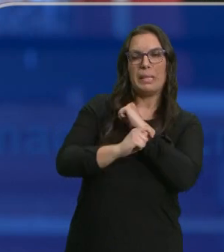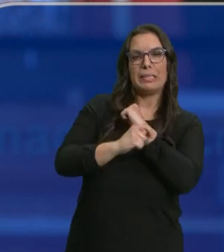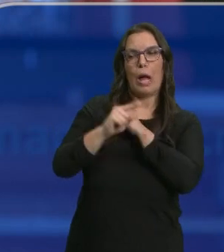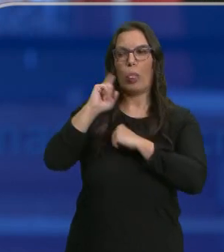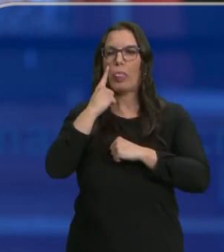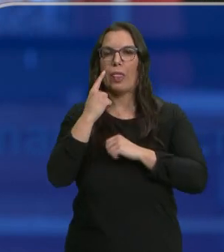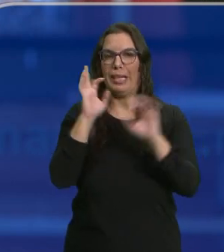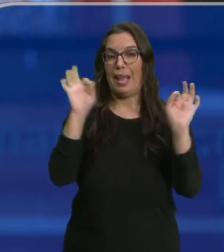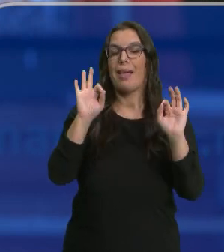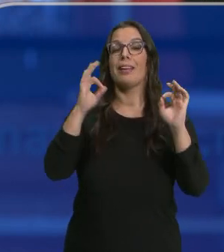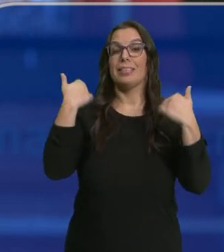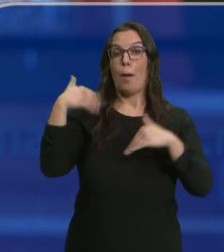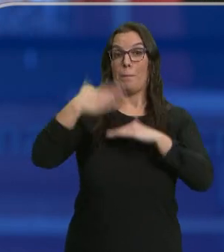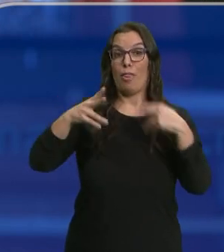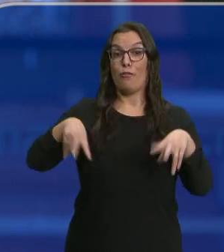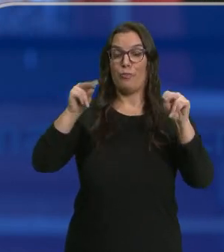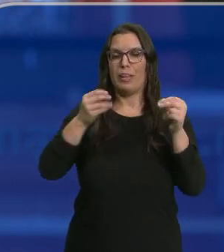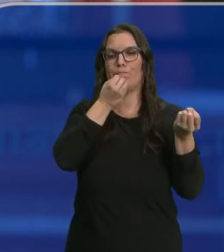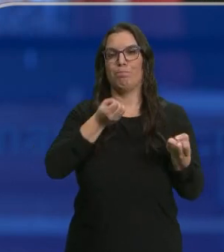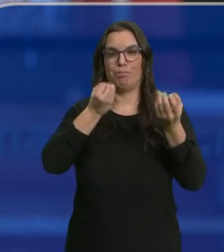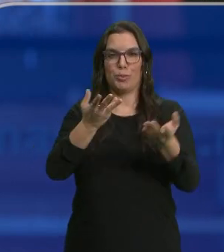a la competencia. Y hoy finalmente hemos